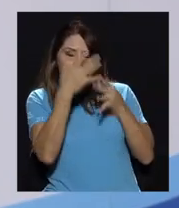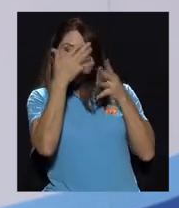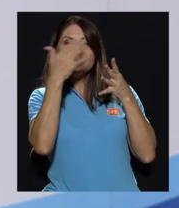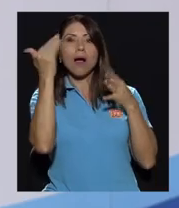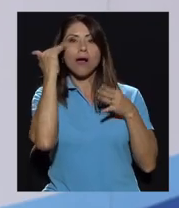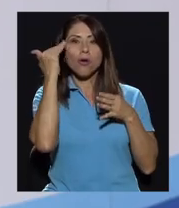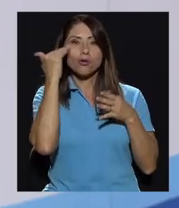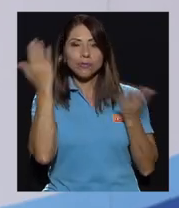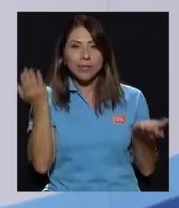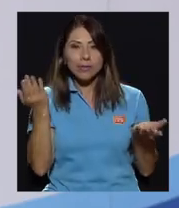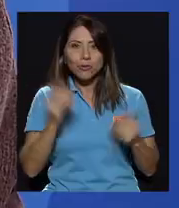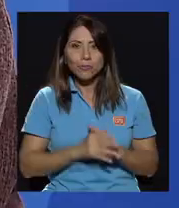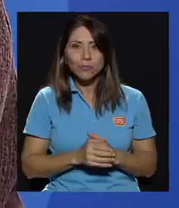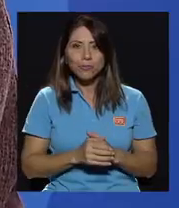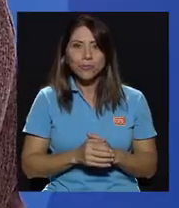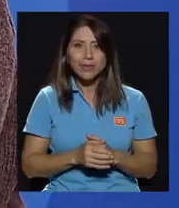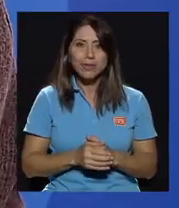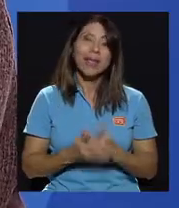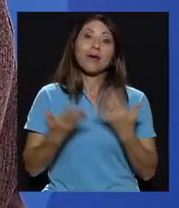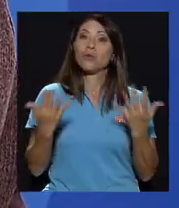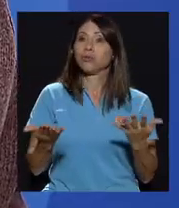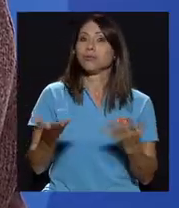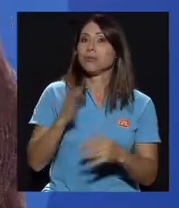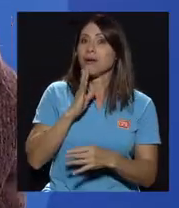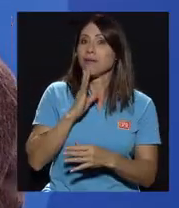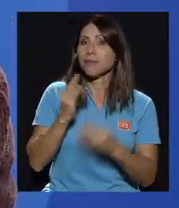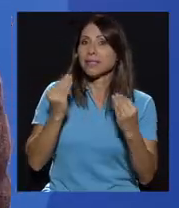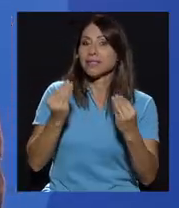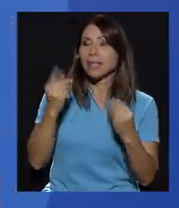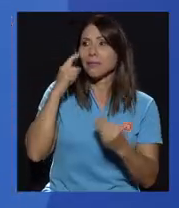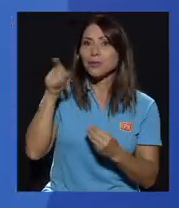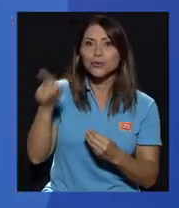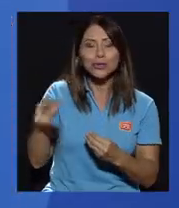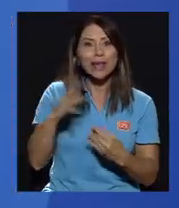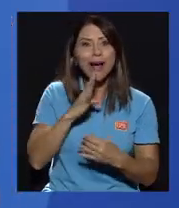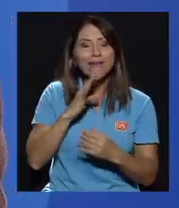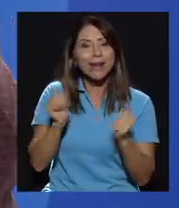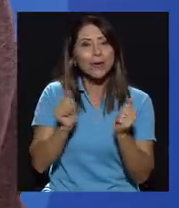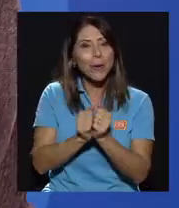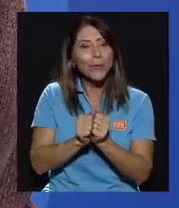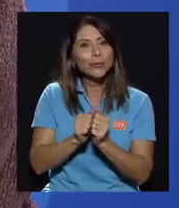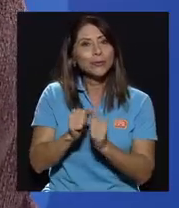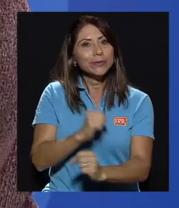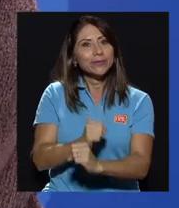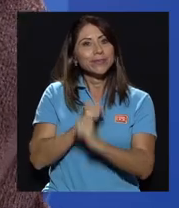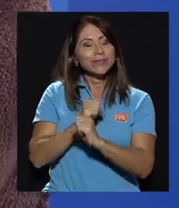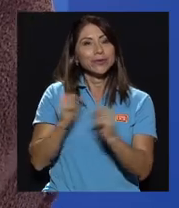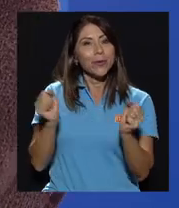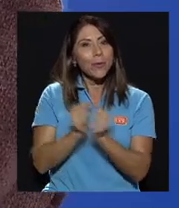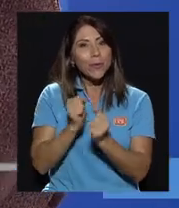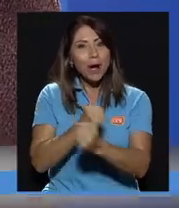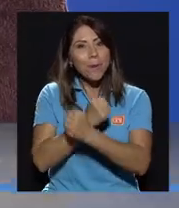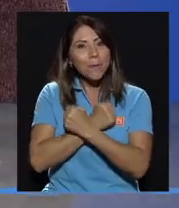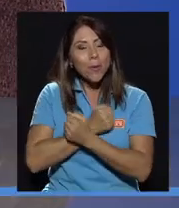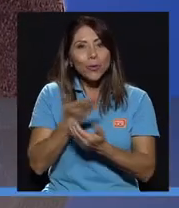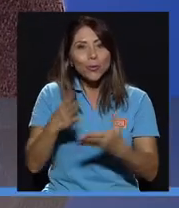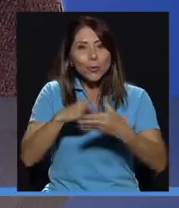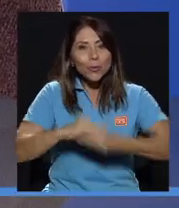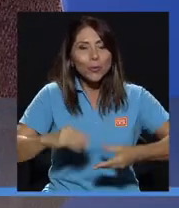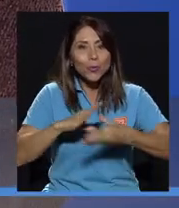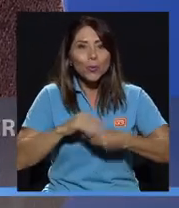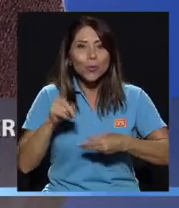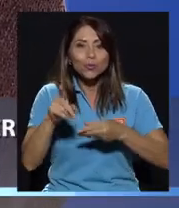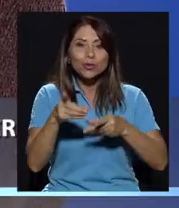de esa información muy bien y te deja hablar bastante porque es una convicción y un amor con el que desde narras tu y describir su